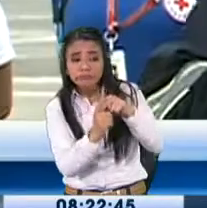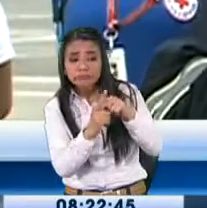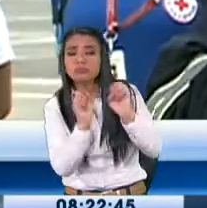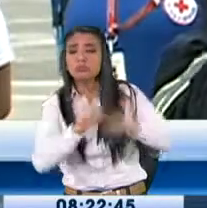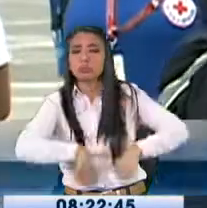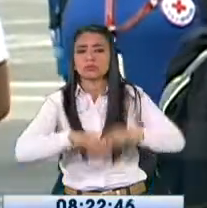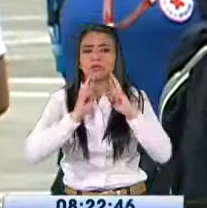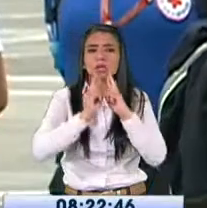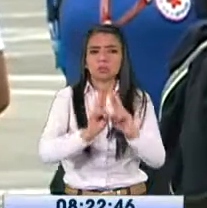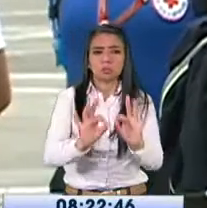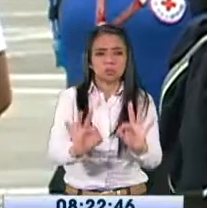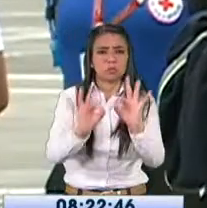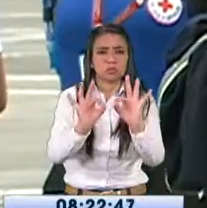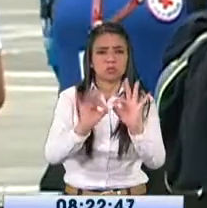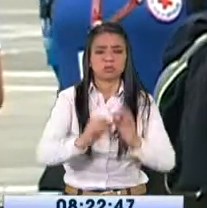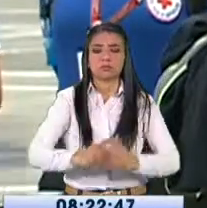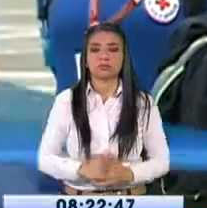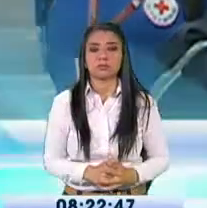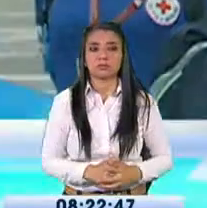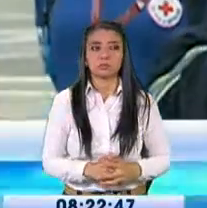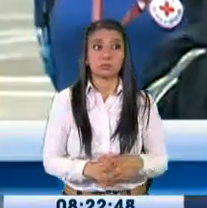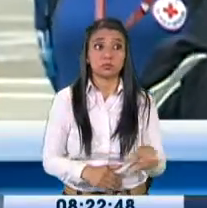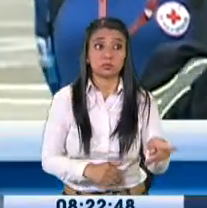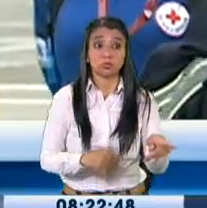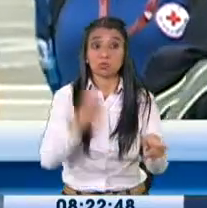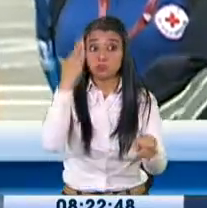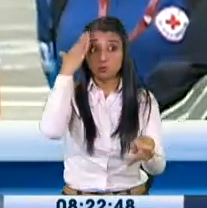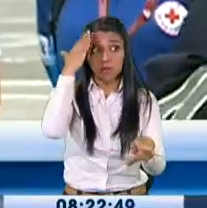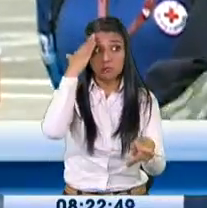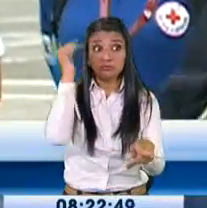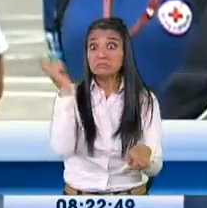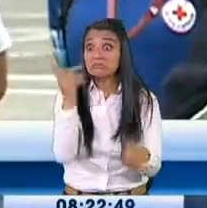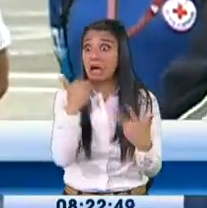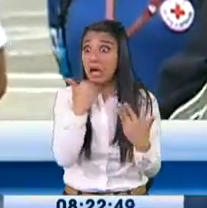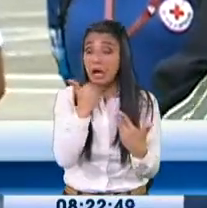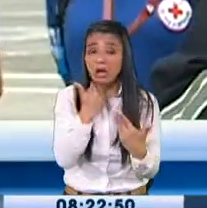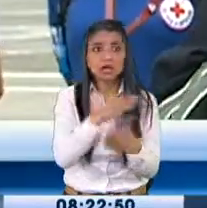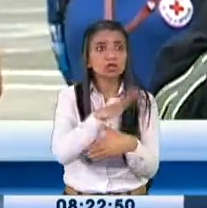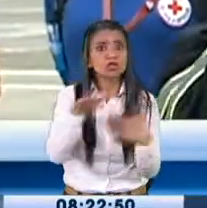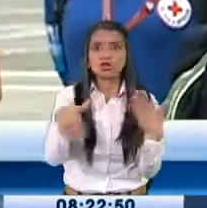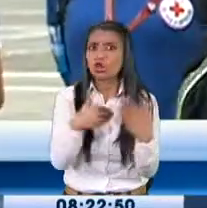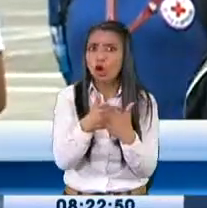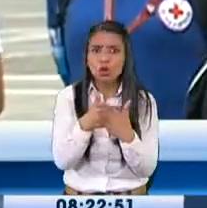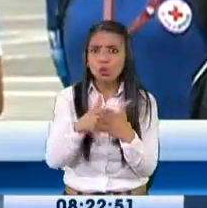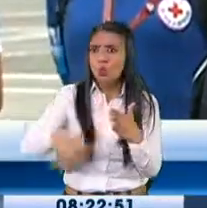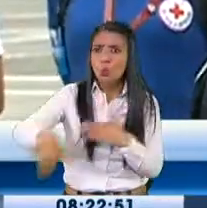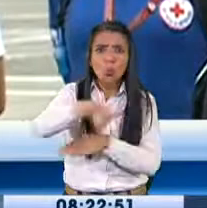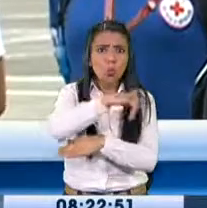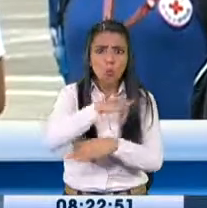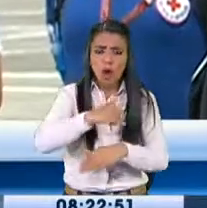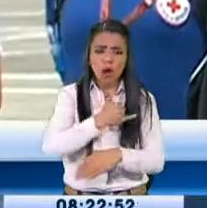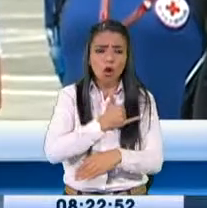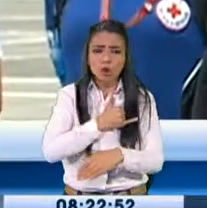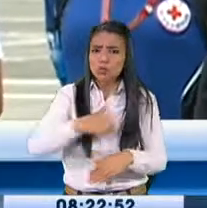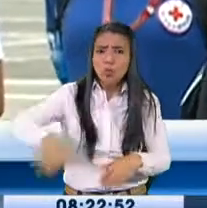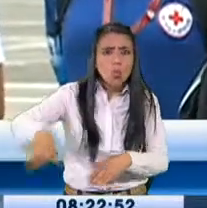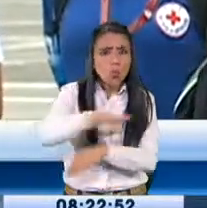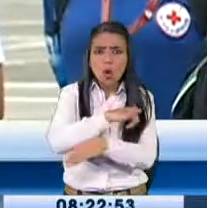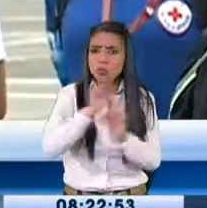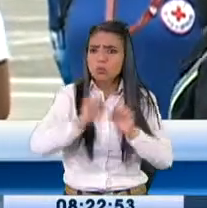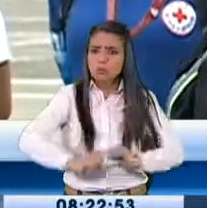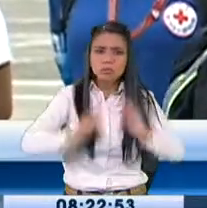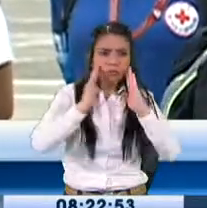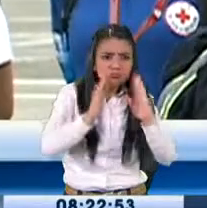evento. Sabemos que en el momento de la necesidad todos tenemos sangre roja y un mismo corazón para prestarnos